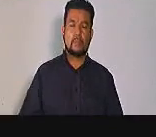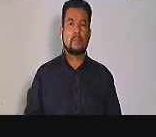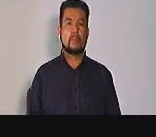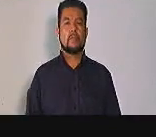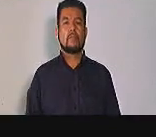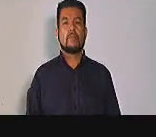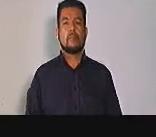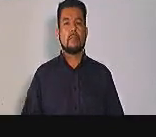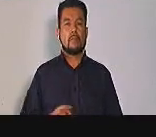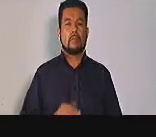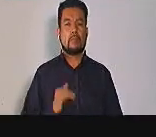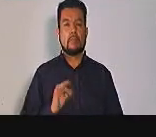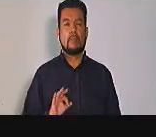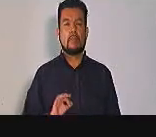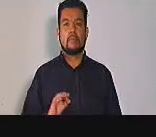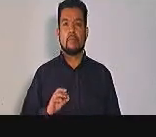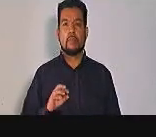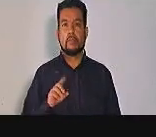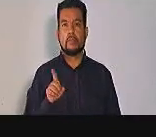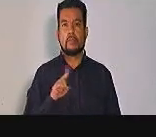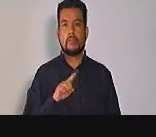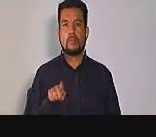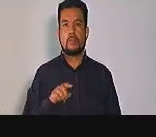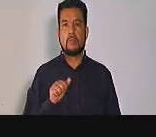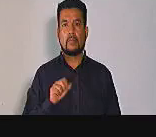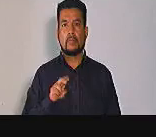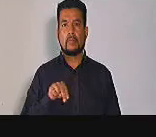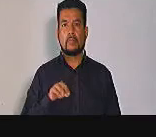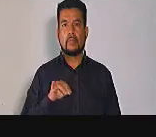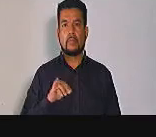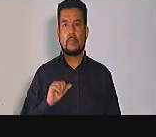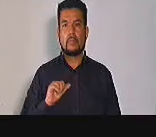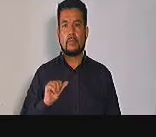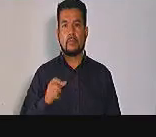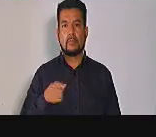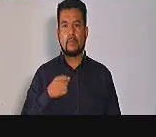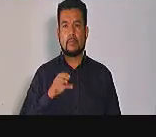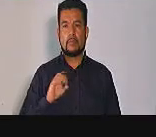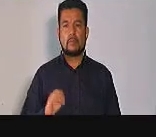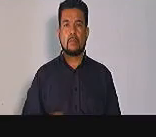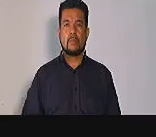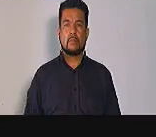Aprobado. O sea, el Marta Cecilia vota sí, copiado. Santiago Molina William.